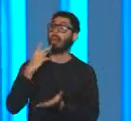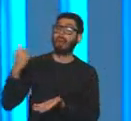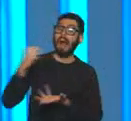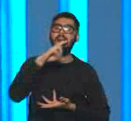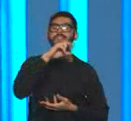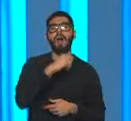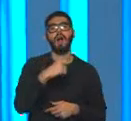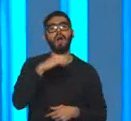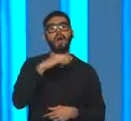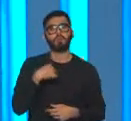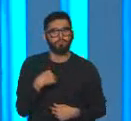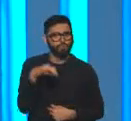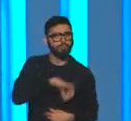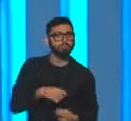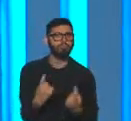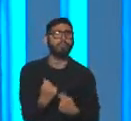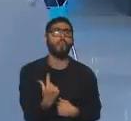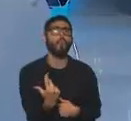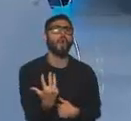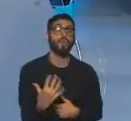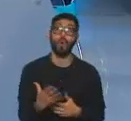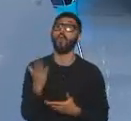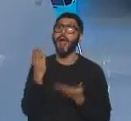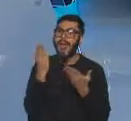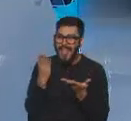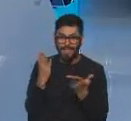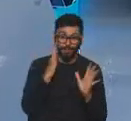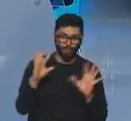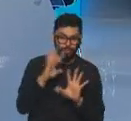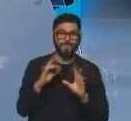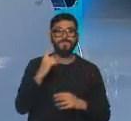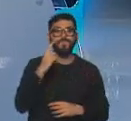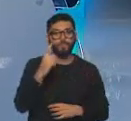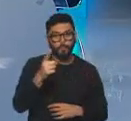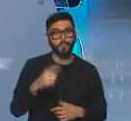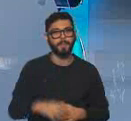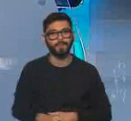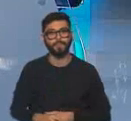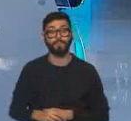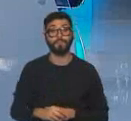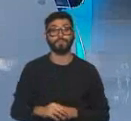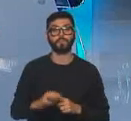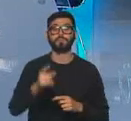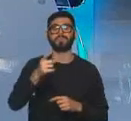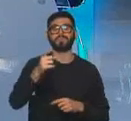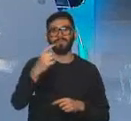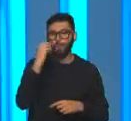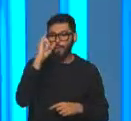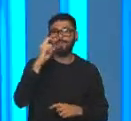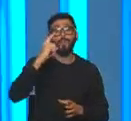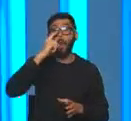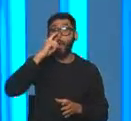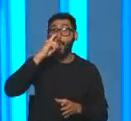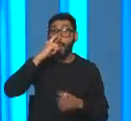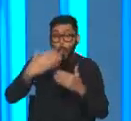voy. ¿Cuáles son los criterios que se van a tener en cuenta? Vamos acá. Vamos desde el principio. Yo te decía que desde junio la idea es que